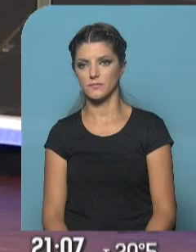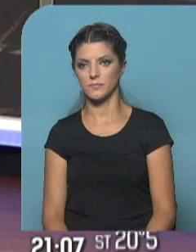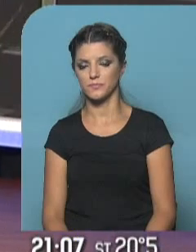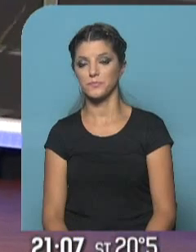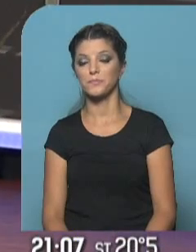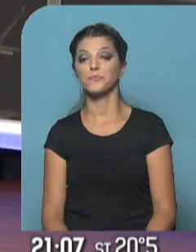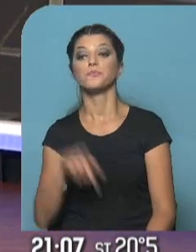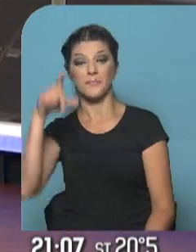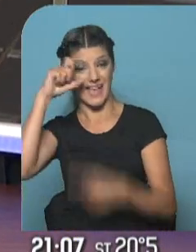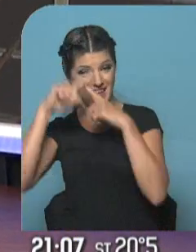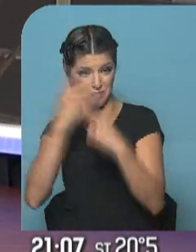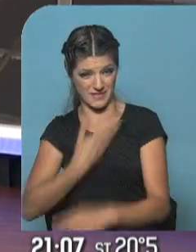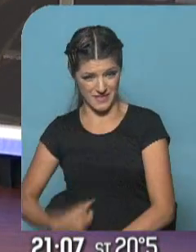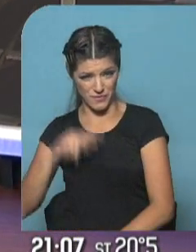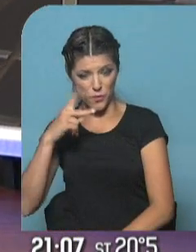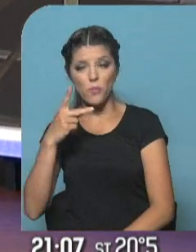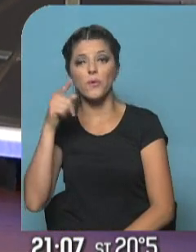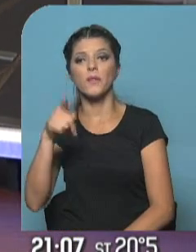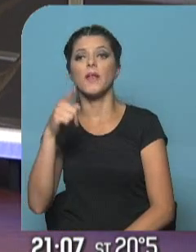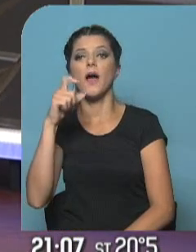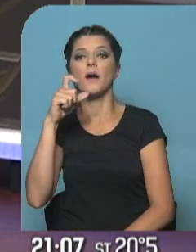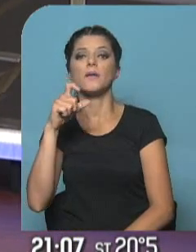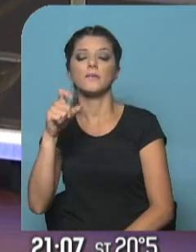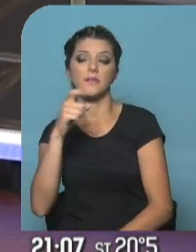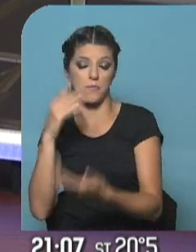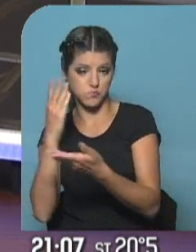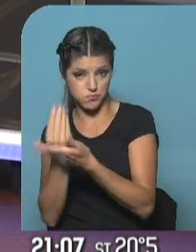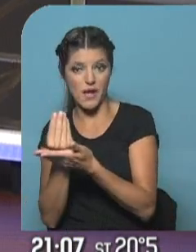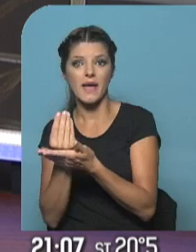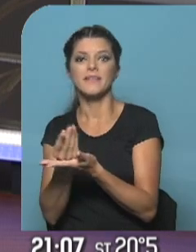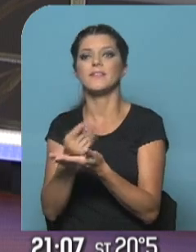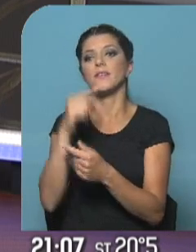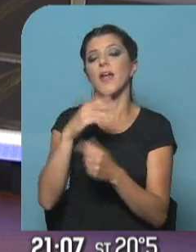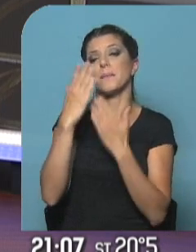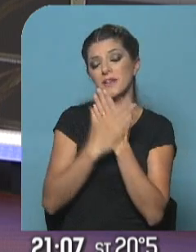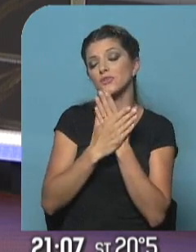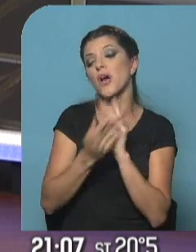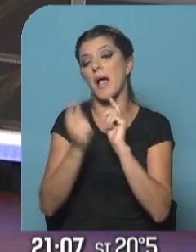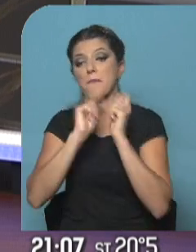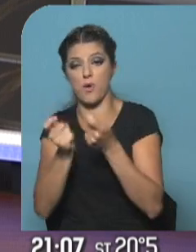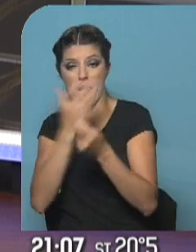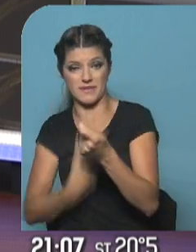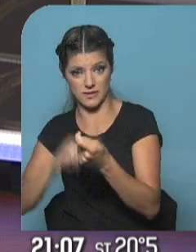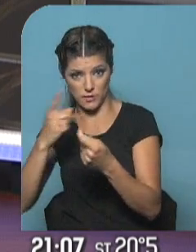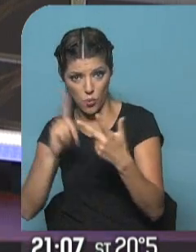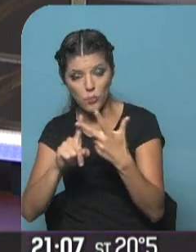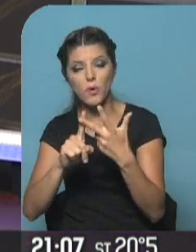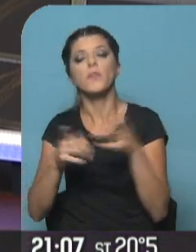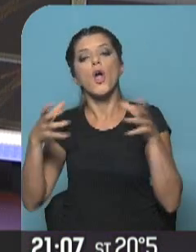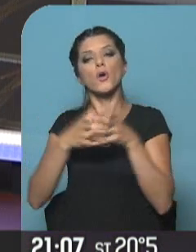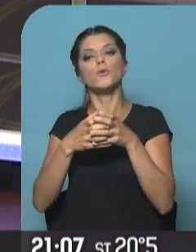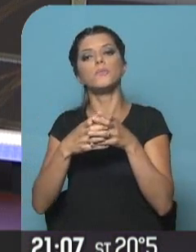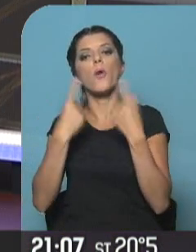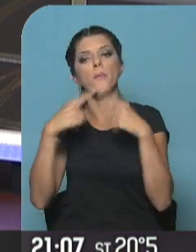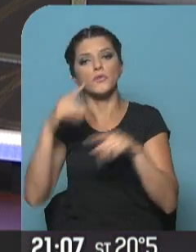Amado Boudou, entonces, que ha pasado de la UCD a la vicepresidencia de la Nación con Cristina Kirchner, de la banda musical La Mancha de Rolando a